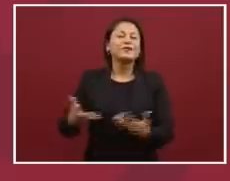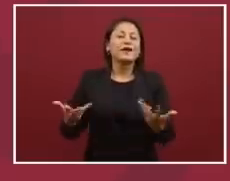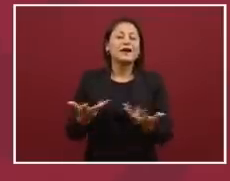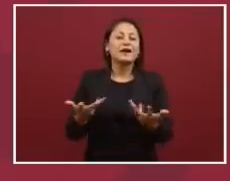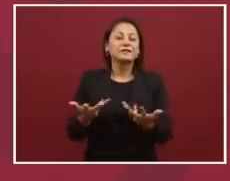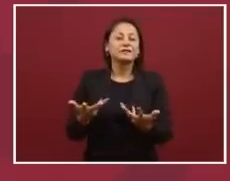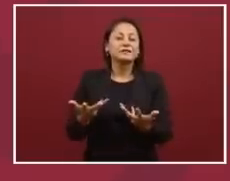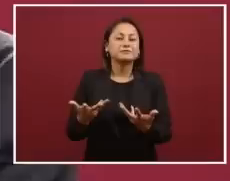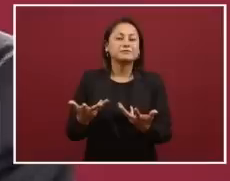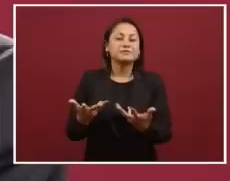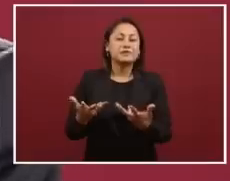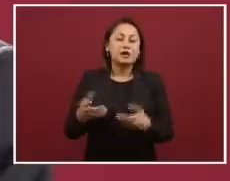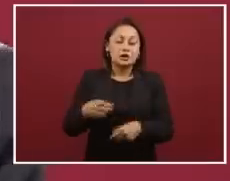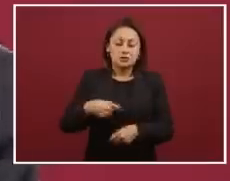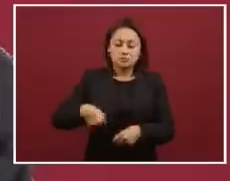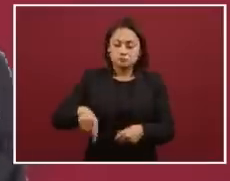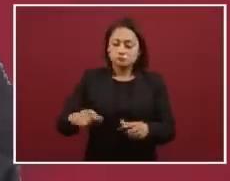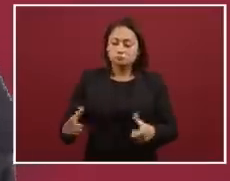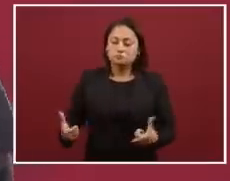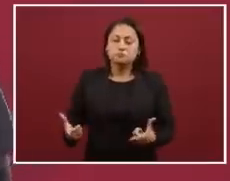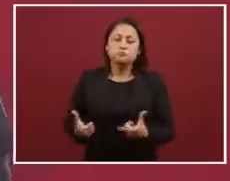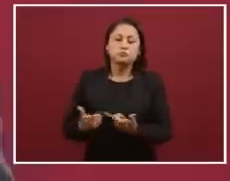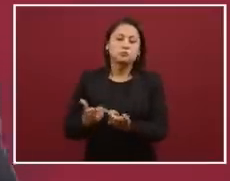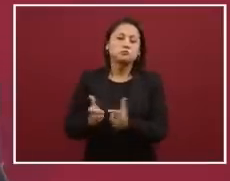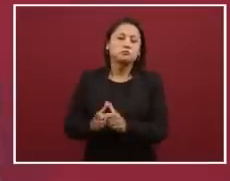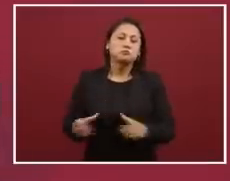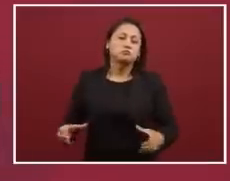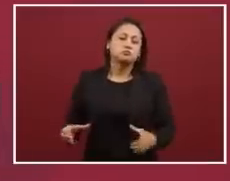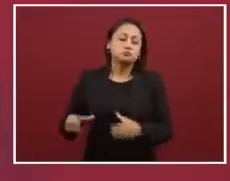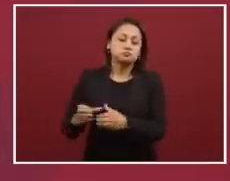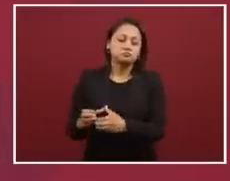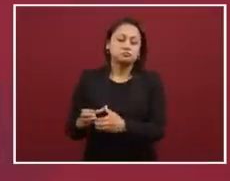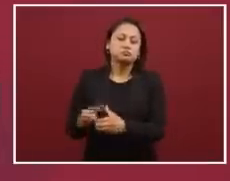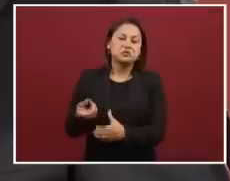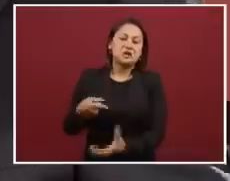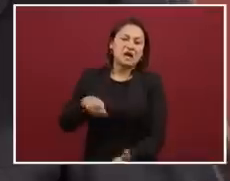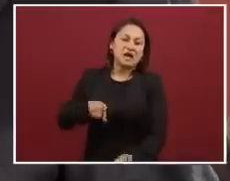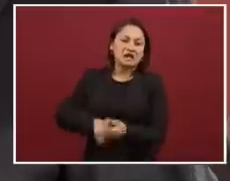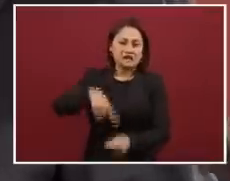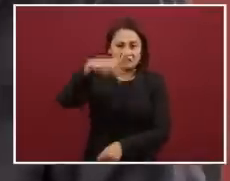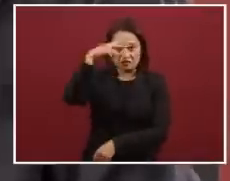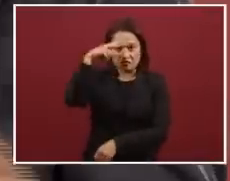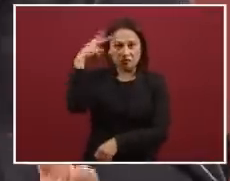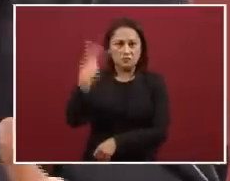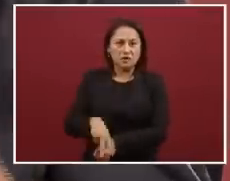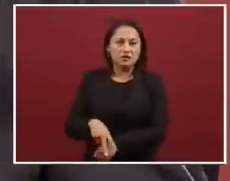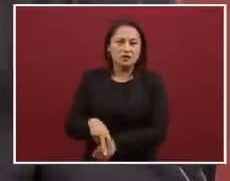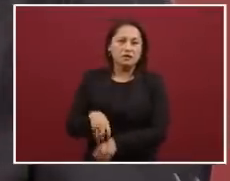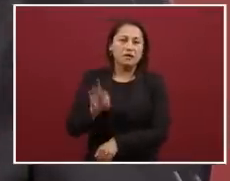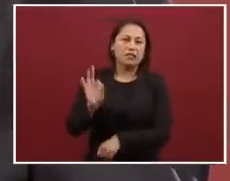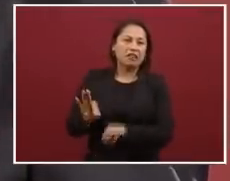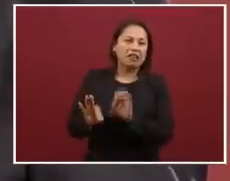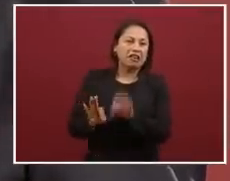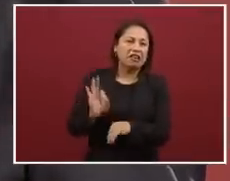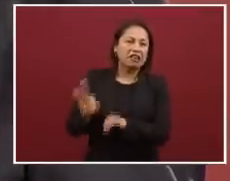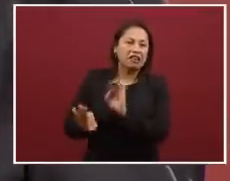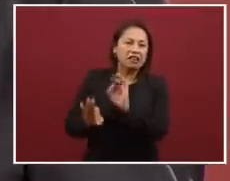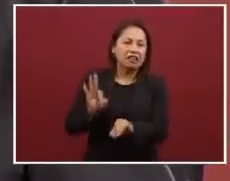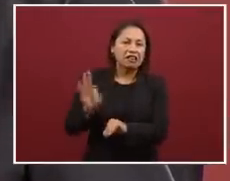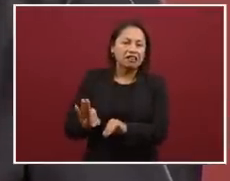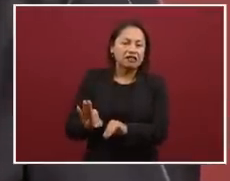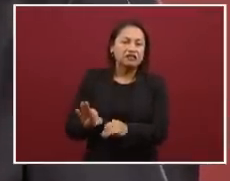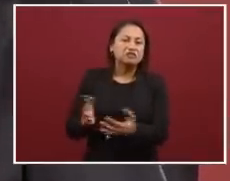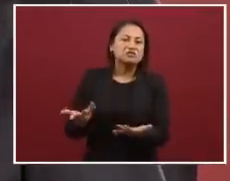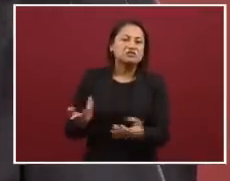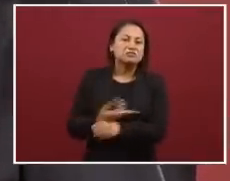para enfrentar al gobierno mexicano y propician la división.